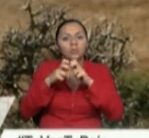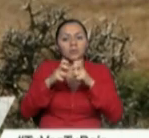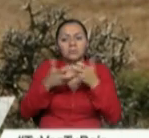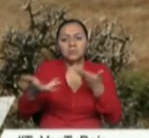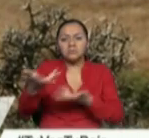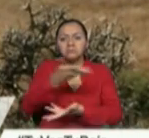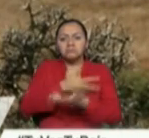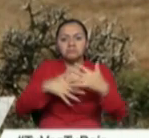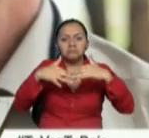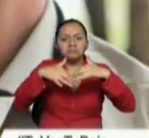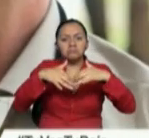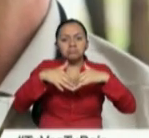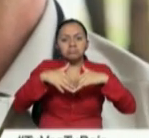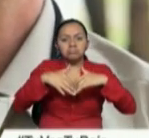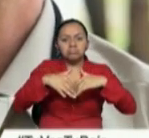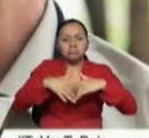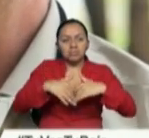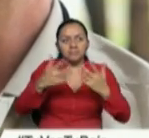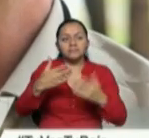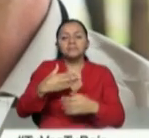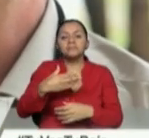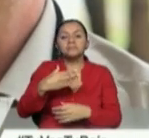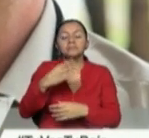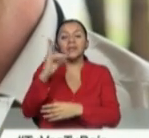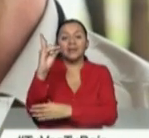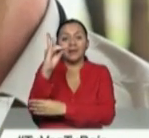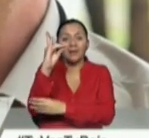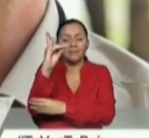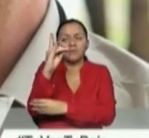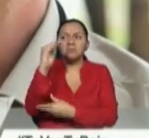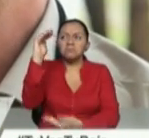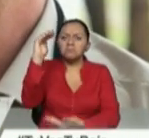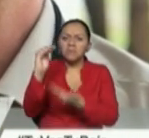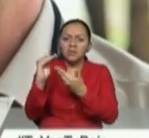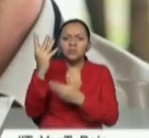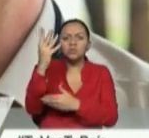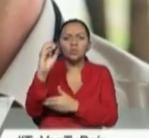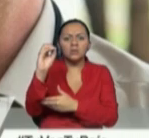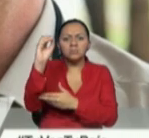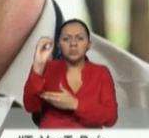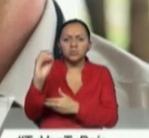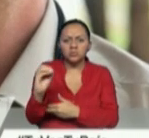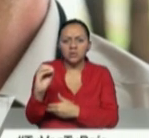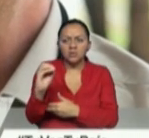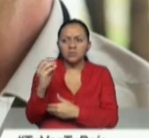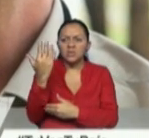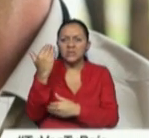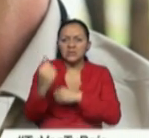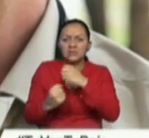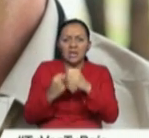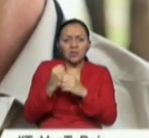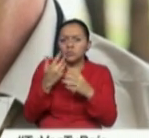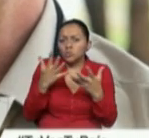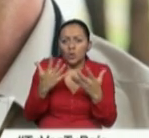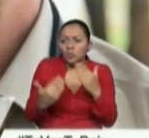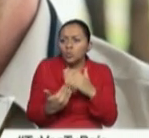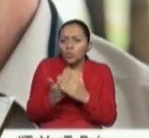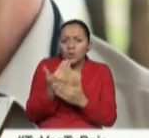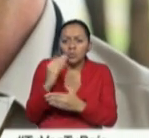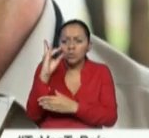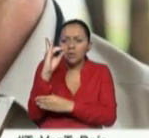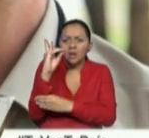pasado desapercibida las jirafas han disminuido en un estimado del 40% solo en los últimos 15 años las jirafas